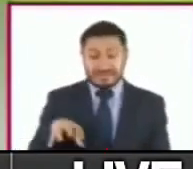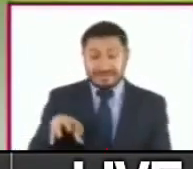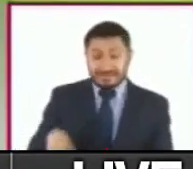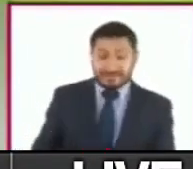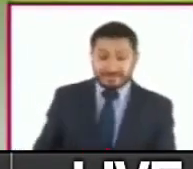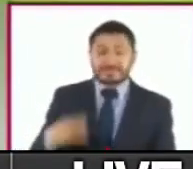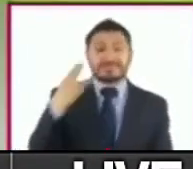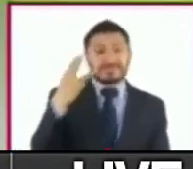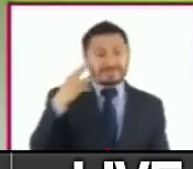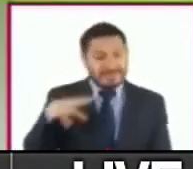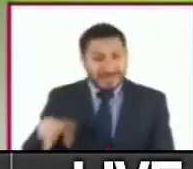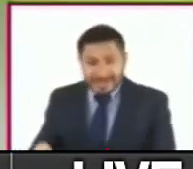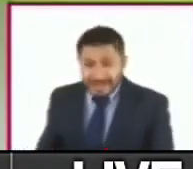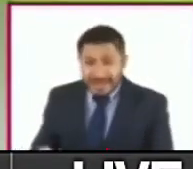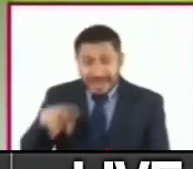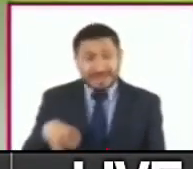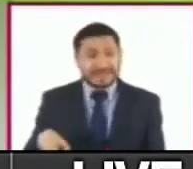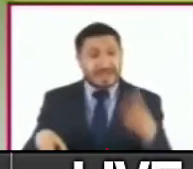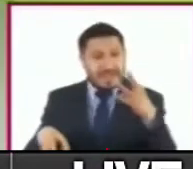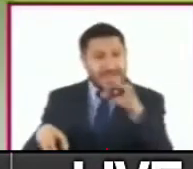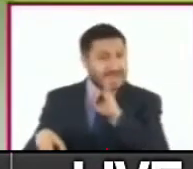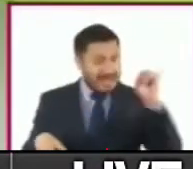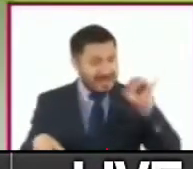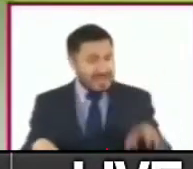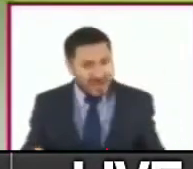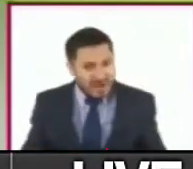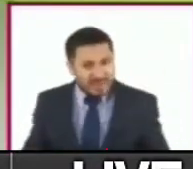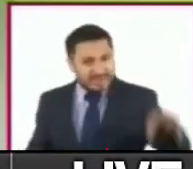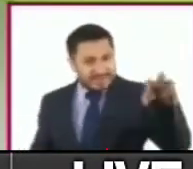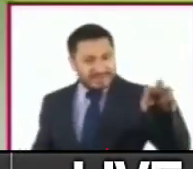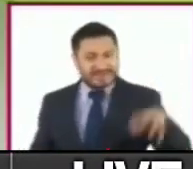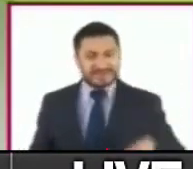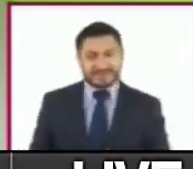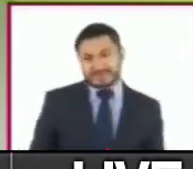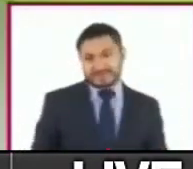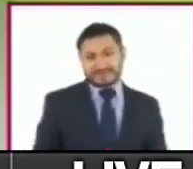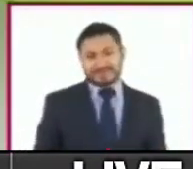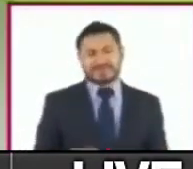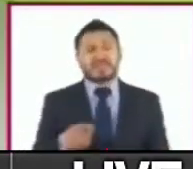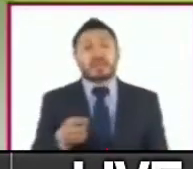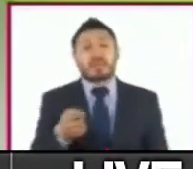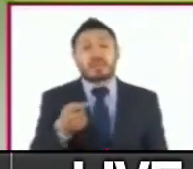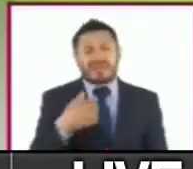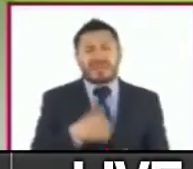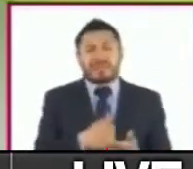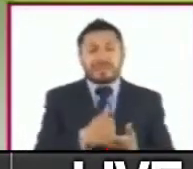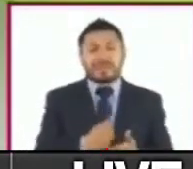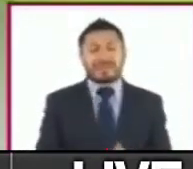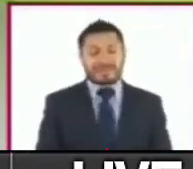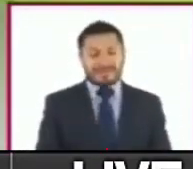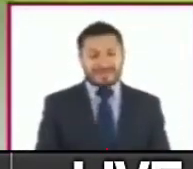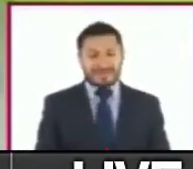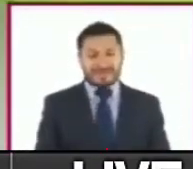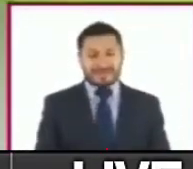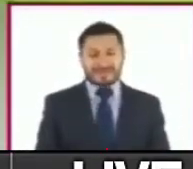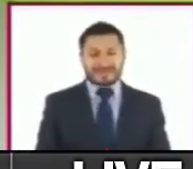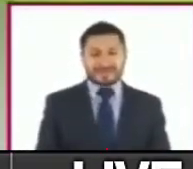Tres, ¿no? Con la otra mano. Exacto, con la otra mano. Ay. Casi, yo te ayudo.